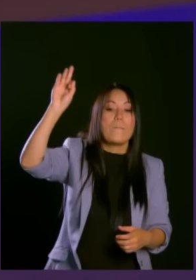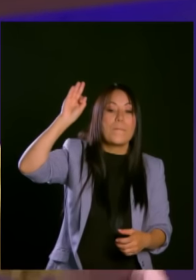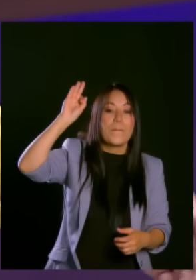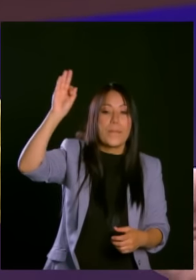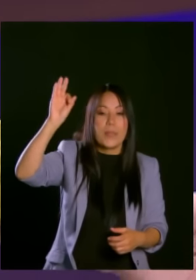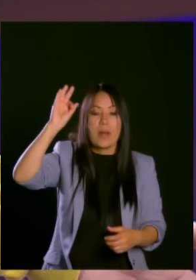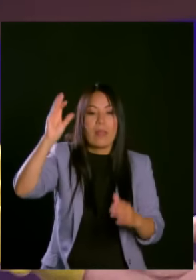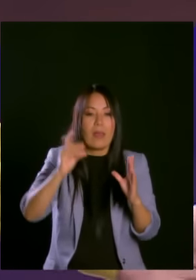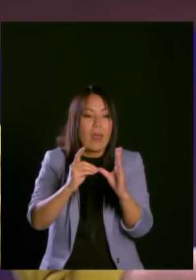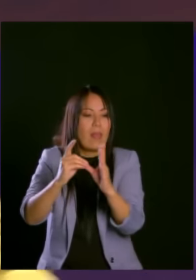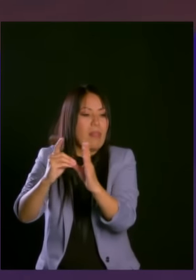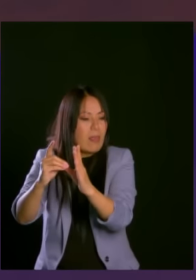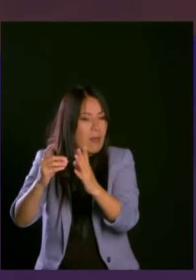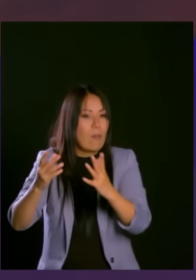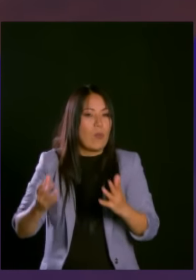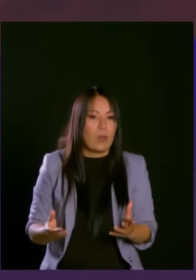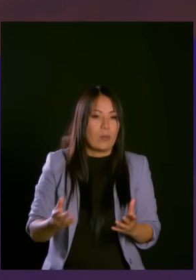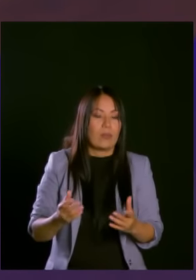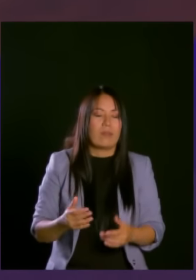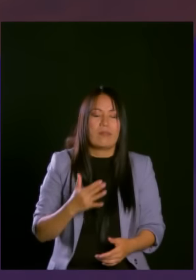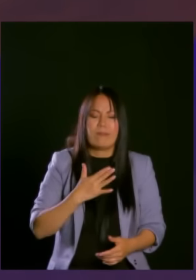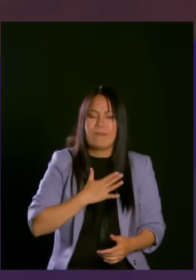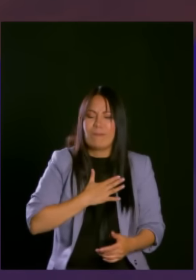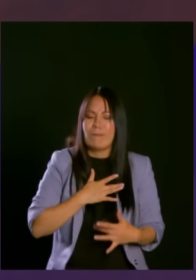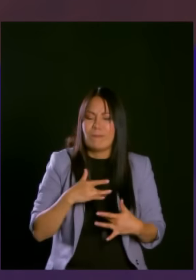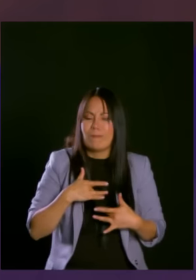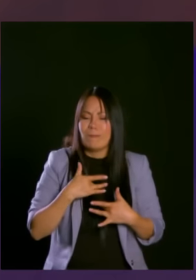Uf, tengo una unción aquí que ya me caigo.